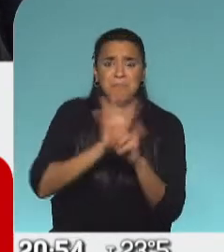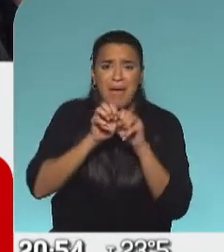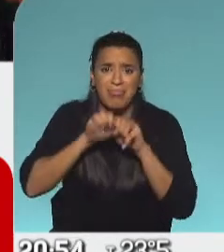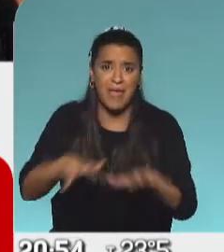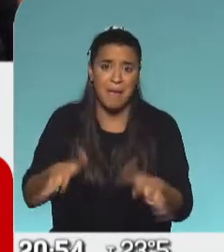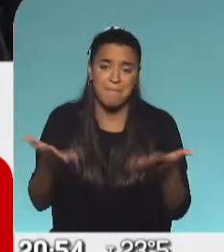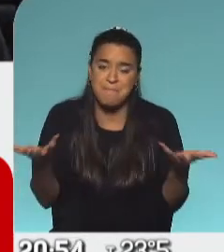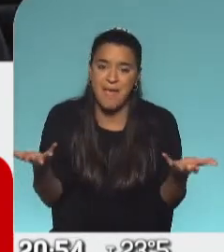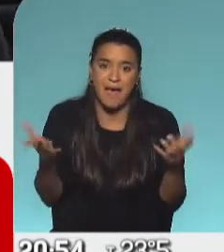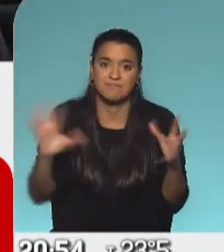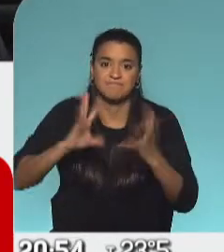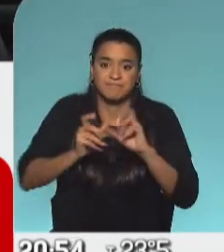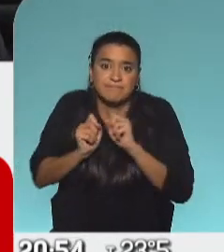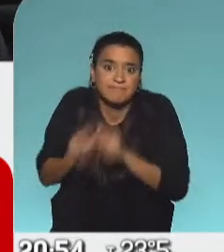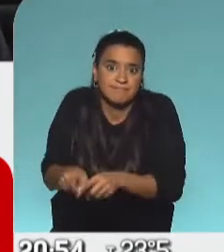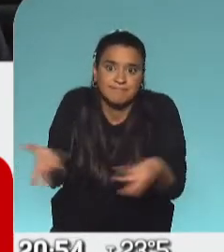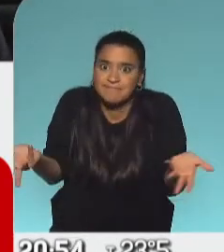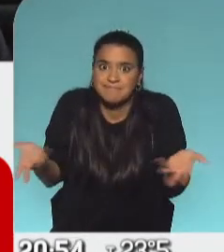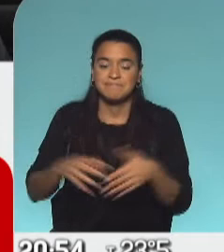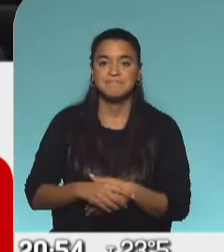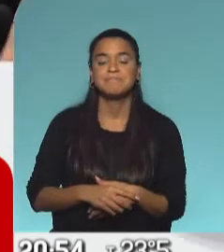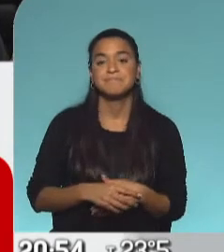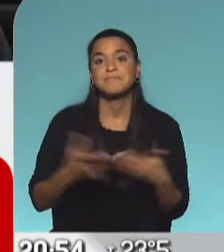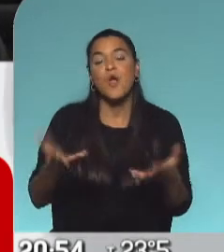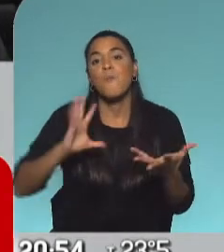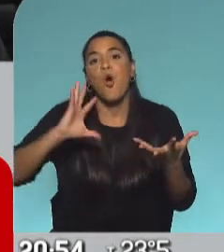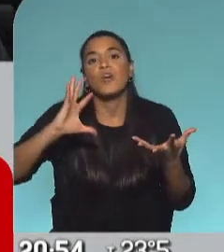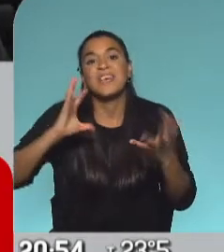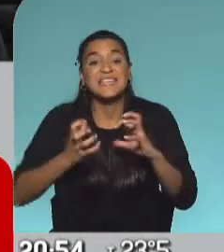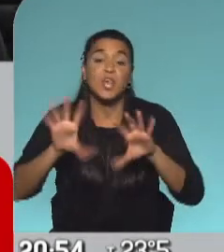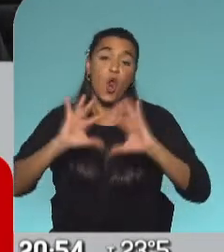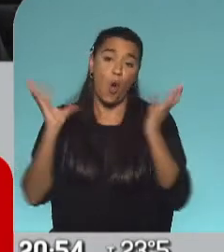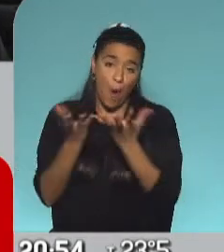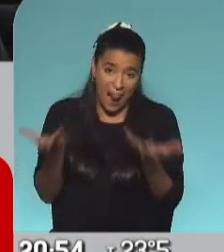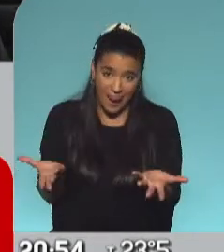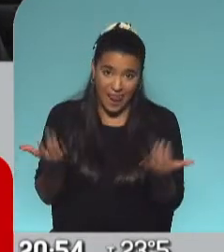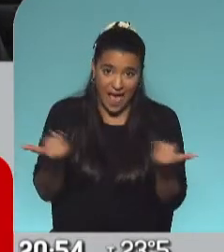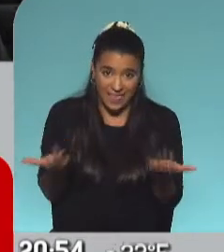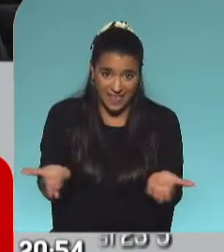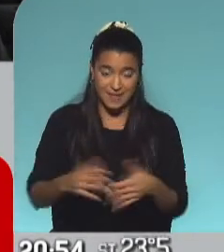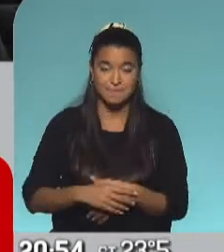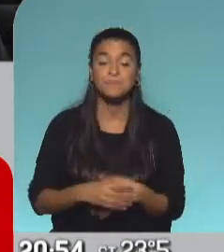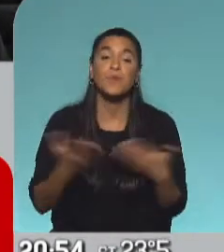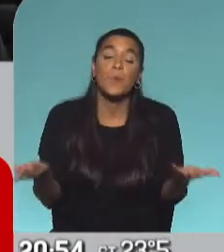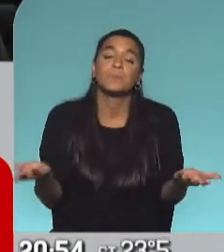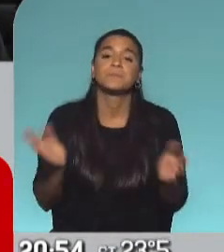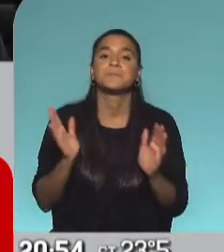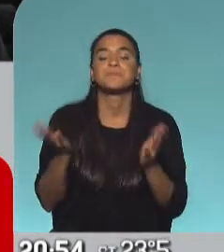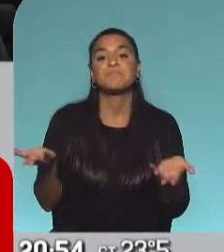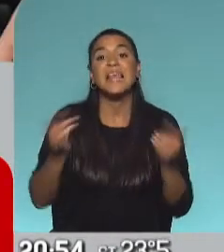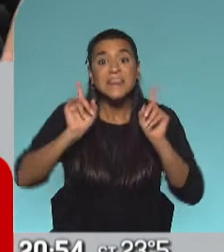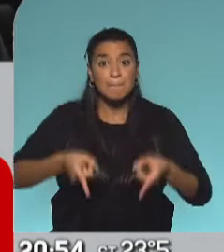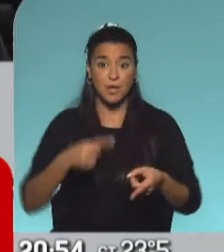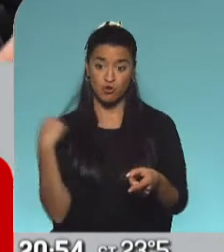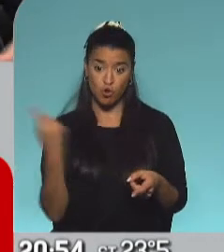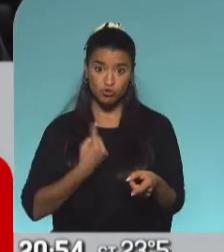lógicamente, que es una crisis global. Bueno, naturalmente que también